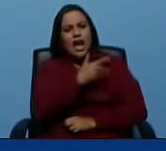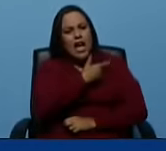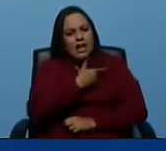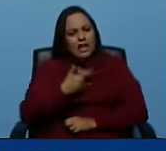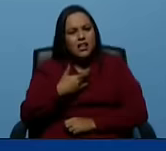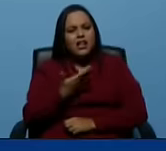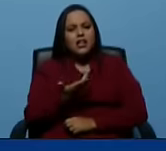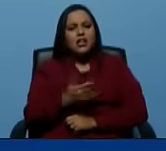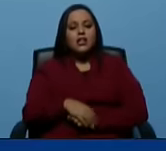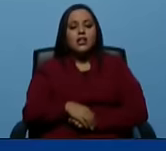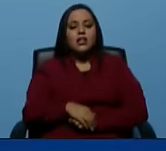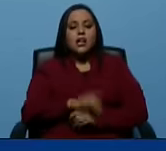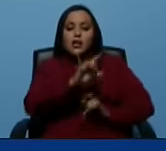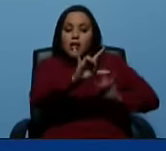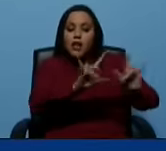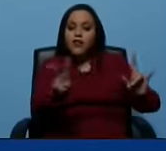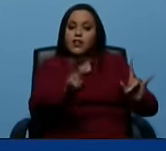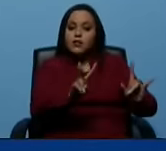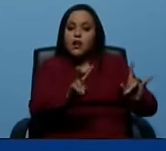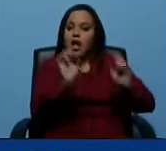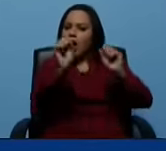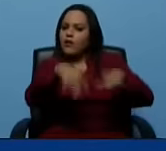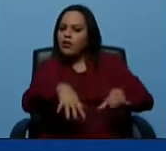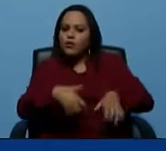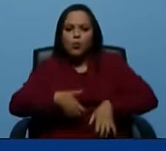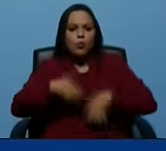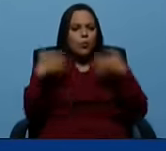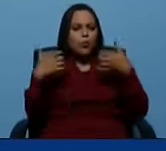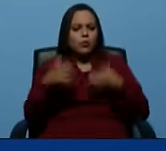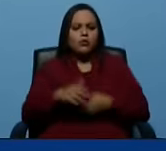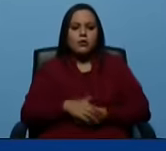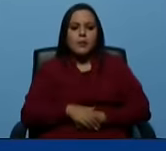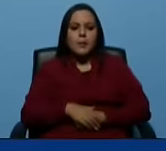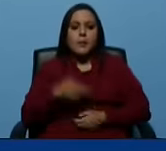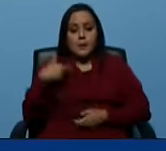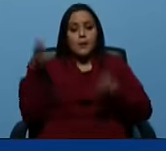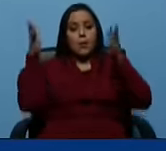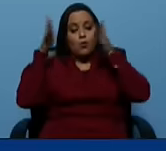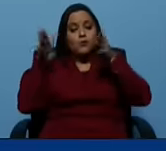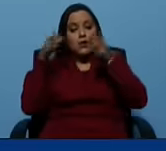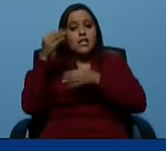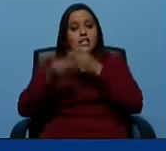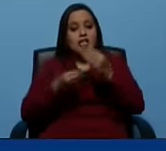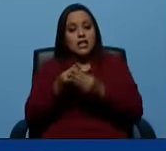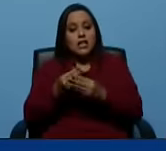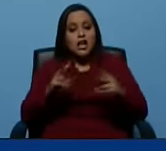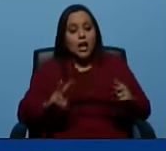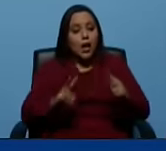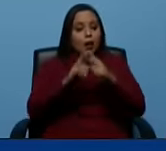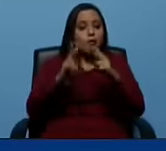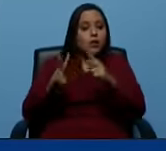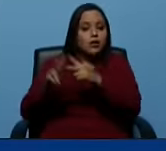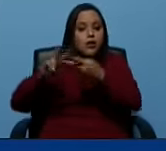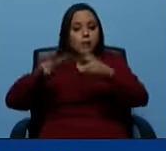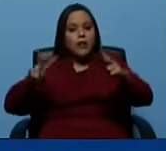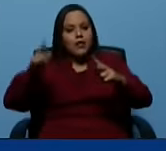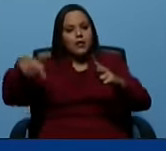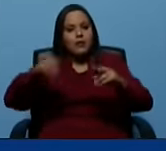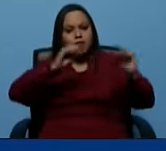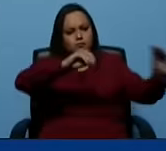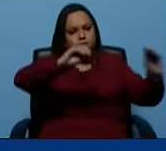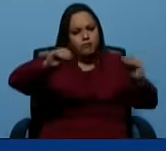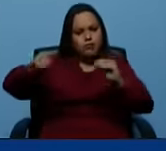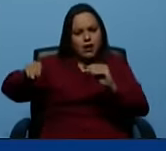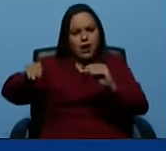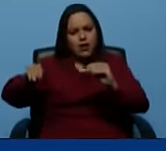del fascismo. Sería un consejo que yo le daría. Y el encuentro, los encuentros de paz que voy a convocar,